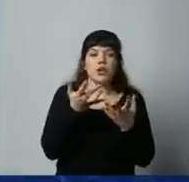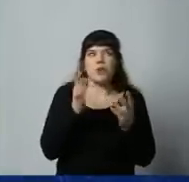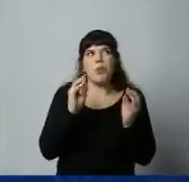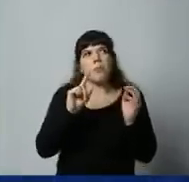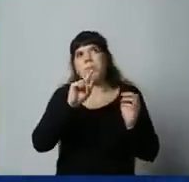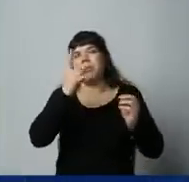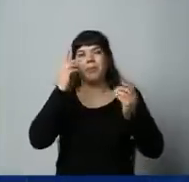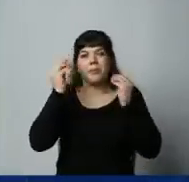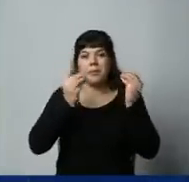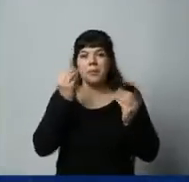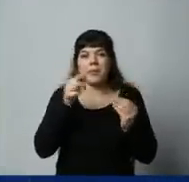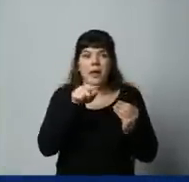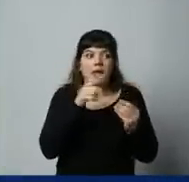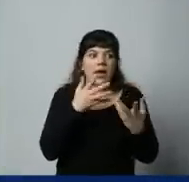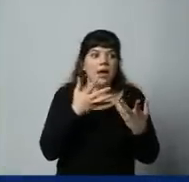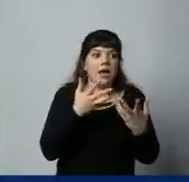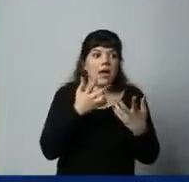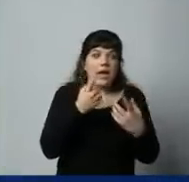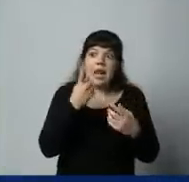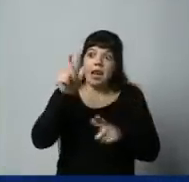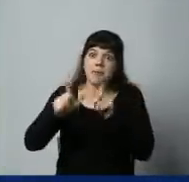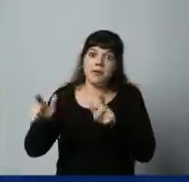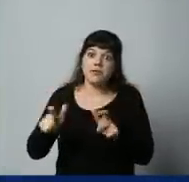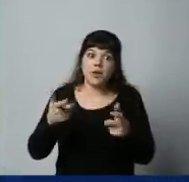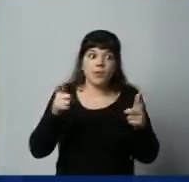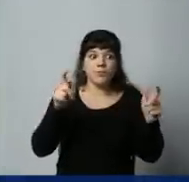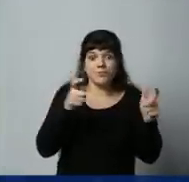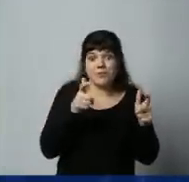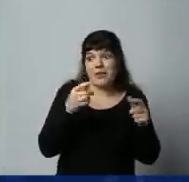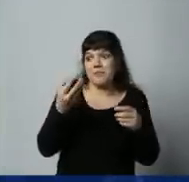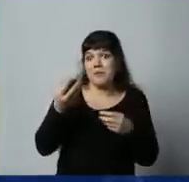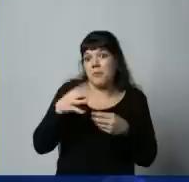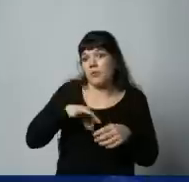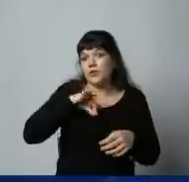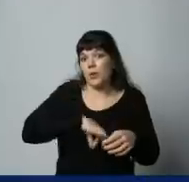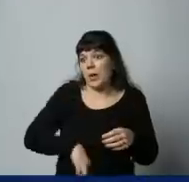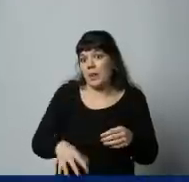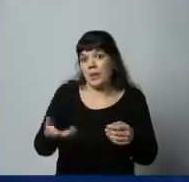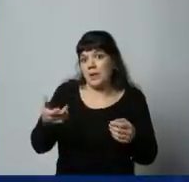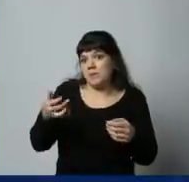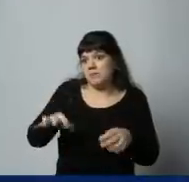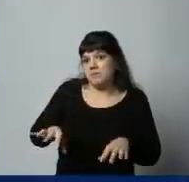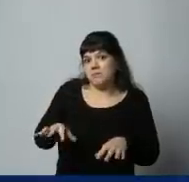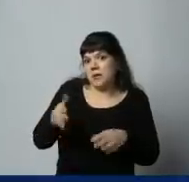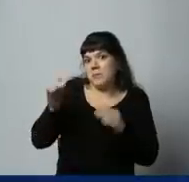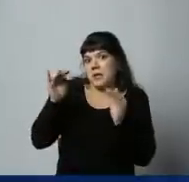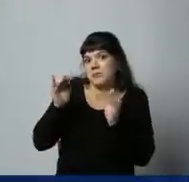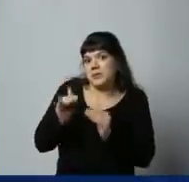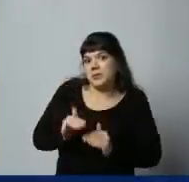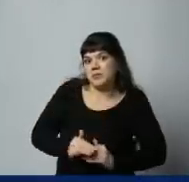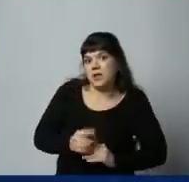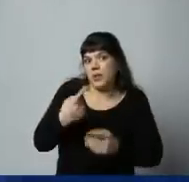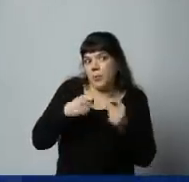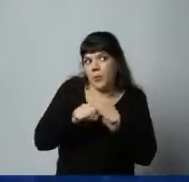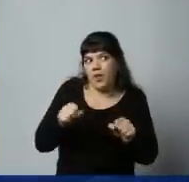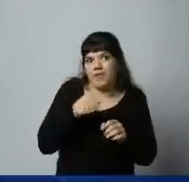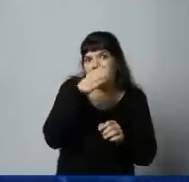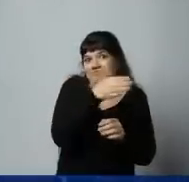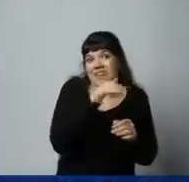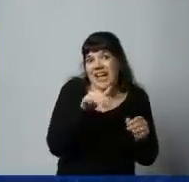que esas personas al reducir sus ingresos justamente pudieran quedar en situación de calle